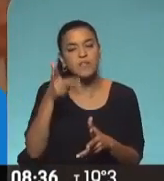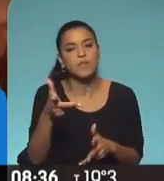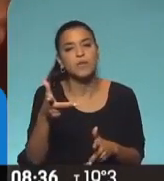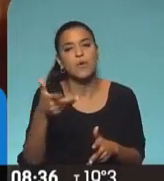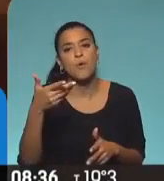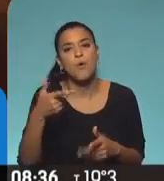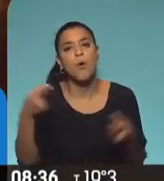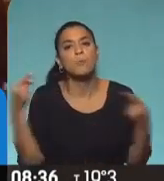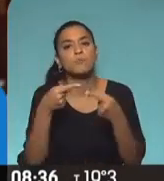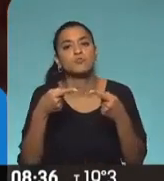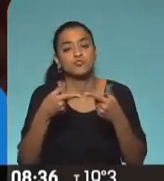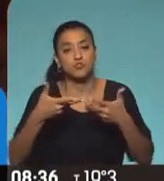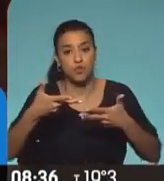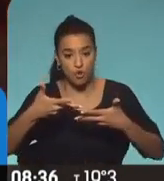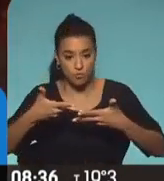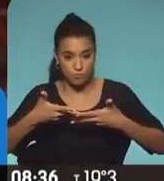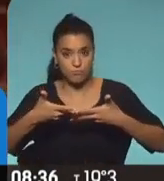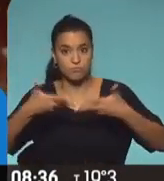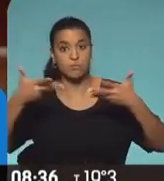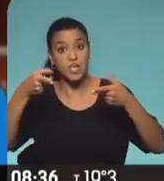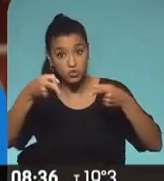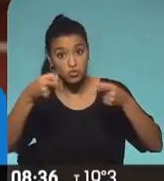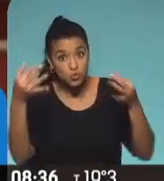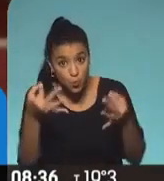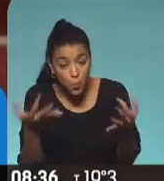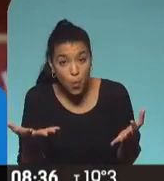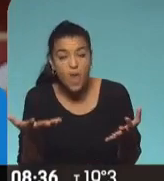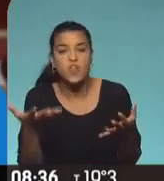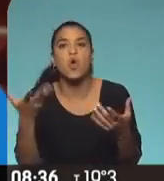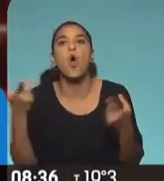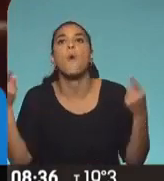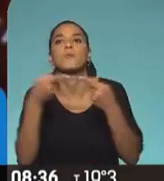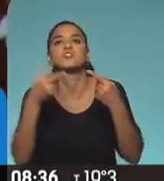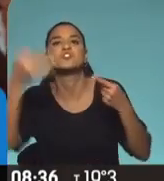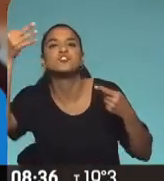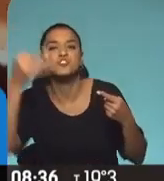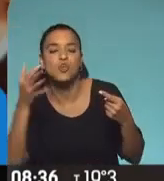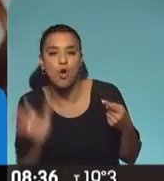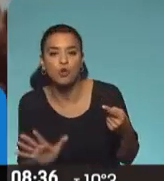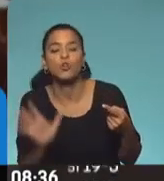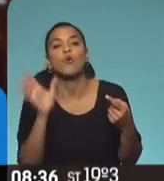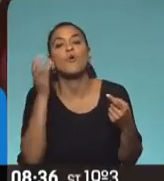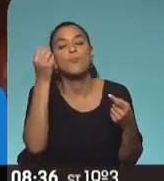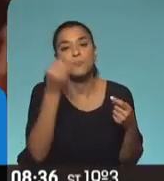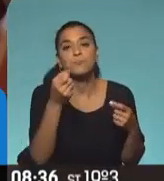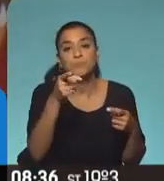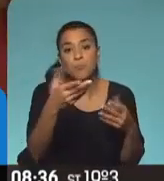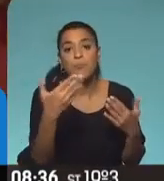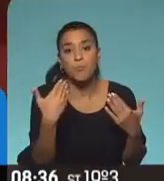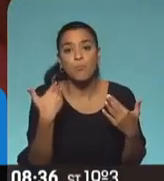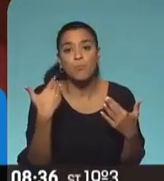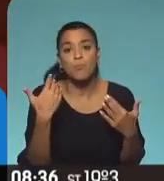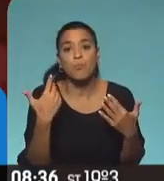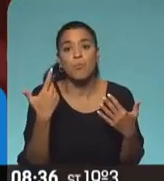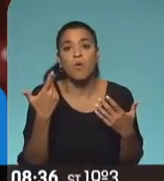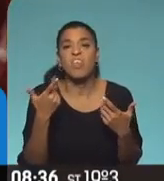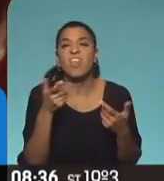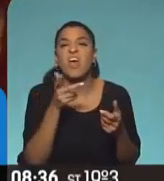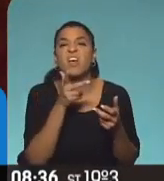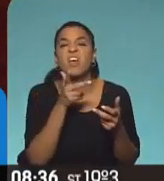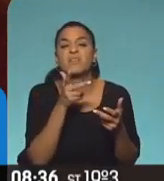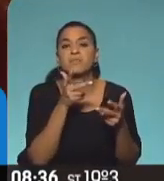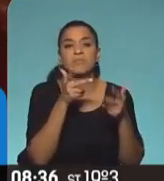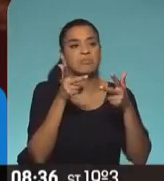una oposición constructiva yo creo que también esto es bueno y ojalá que se entienda de esta manera y que los hechos puedan reivindicar las palabras que ha dicho